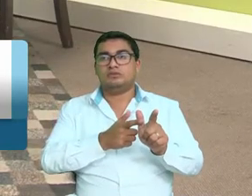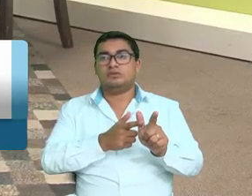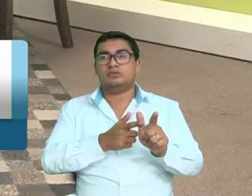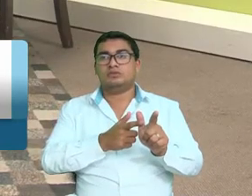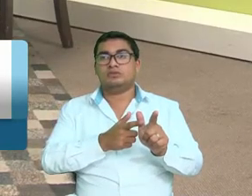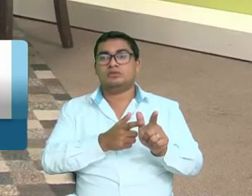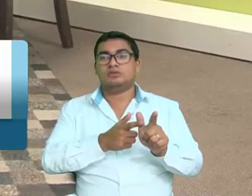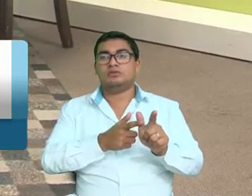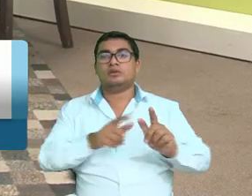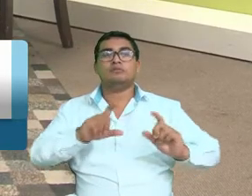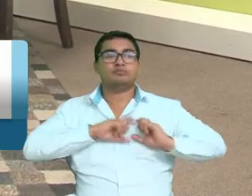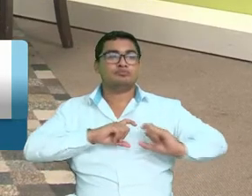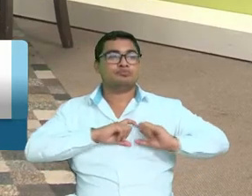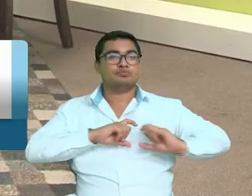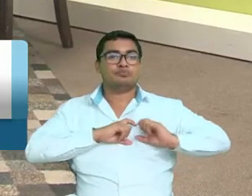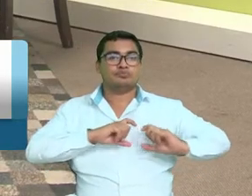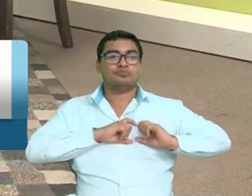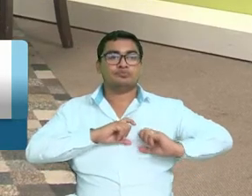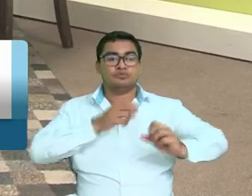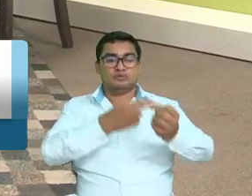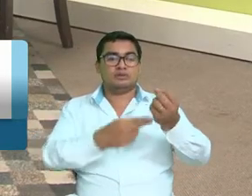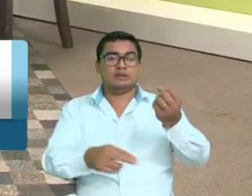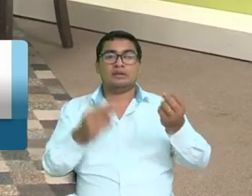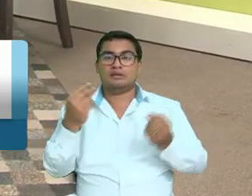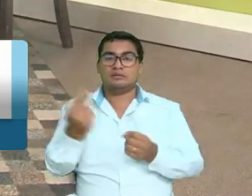va a circular más rápido la sangre.